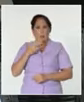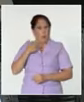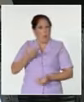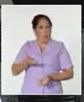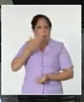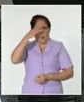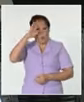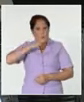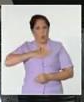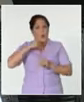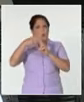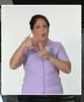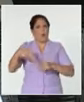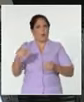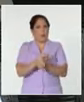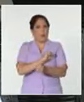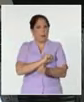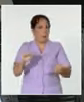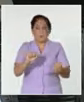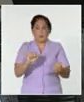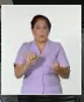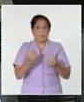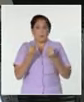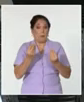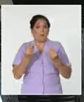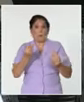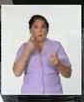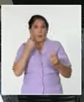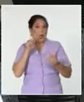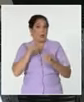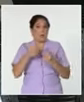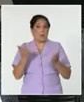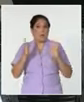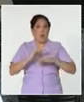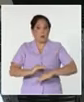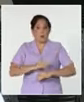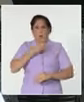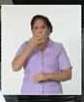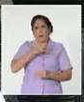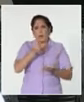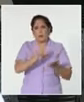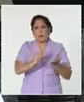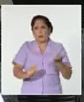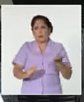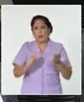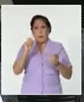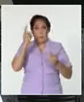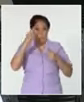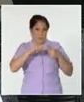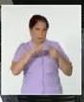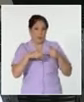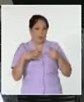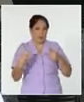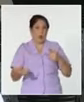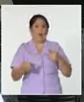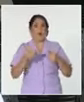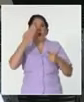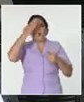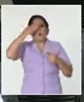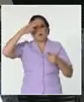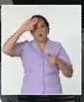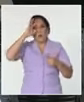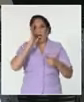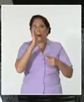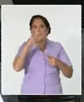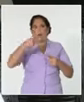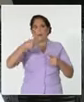Cuba la culpen de ser terrorista? ¿Y cuáles son los argumentos? Argumento número 1, de que Cuba no respeta los